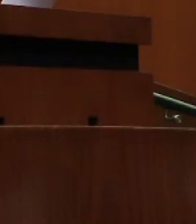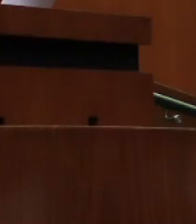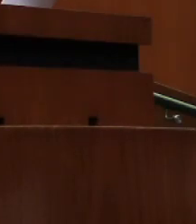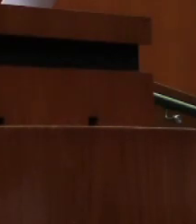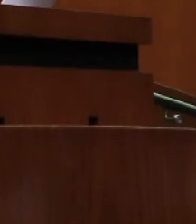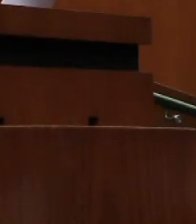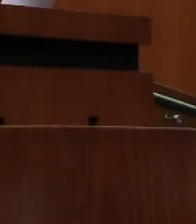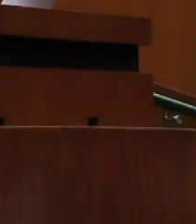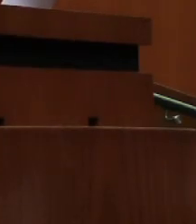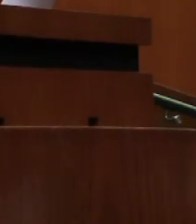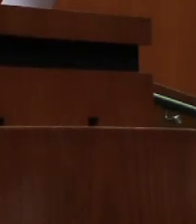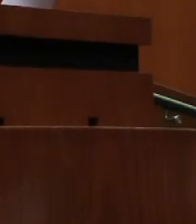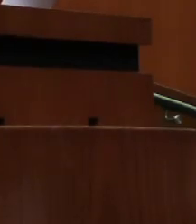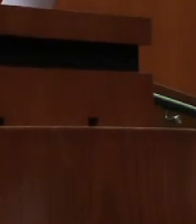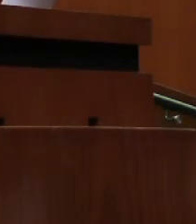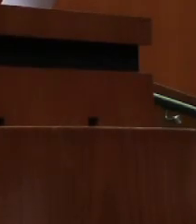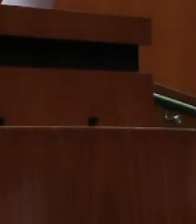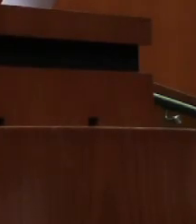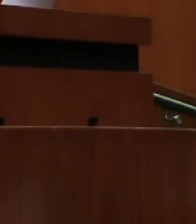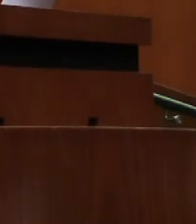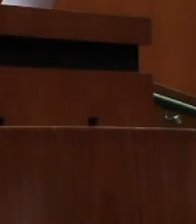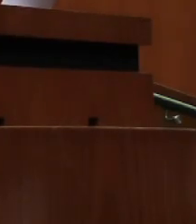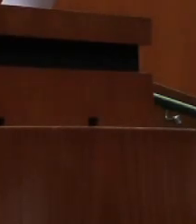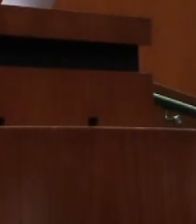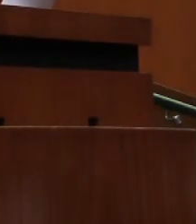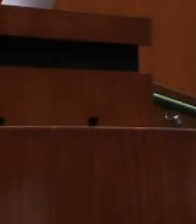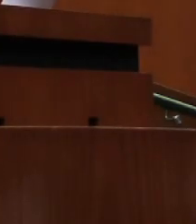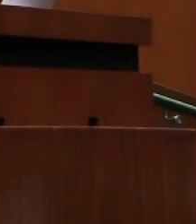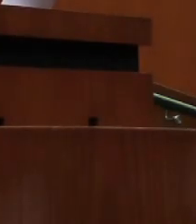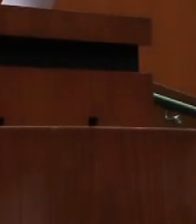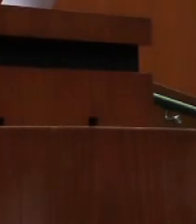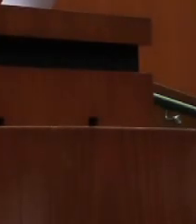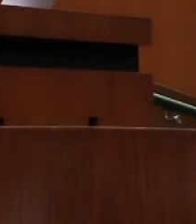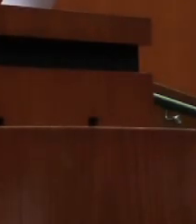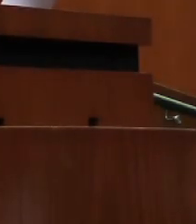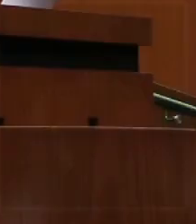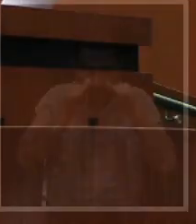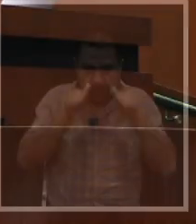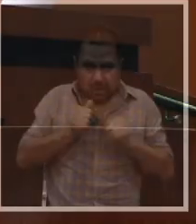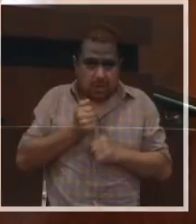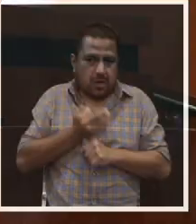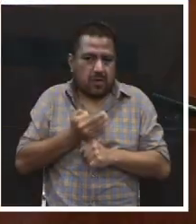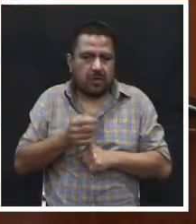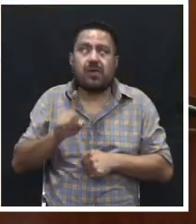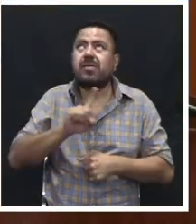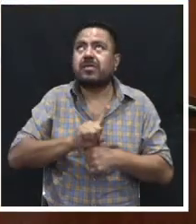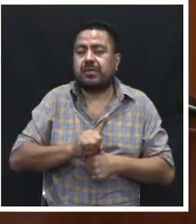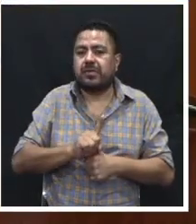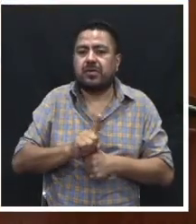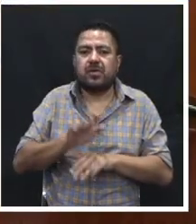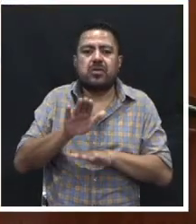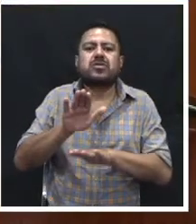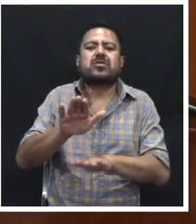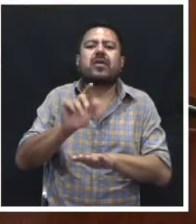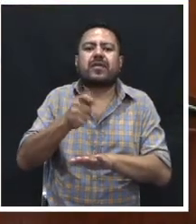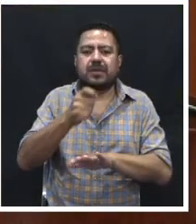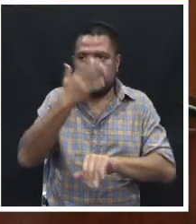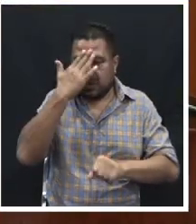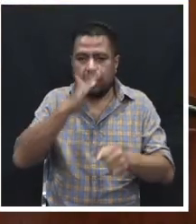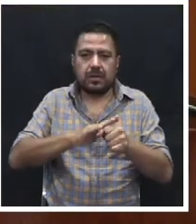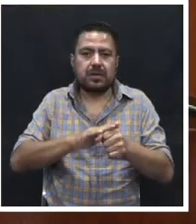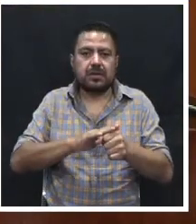Asamblea, compañeras y compañeros, quiero llamar su atención el día de hoy sobre la conmemoración del